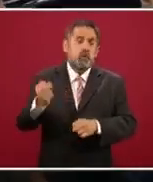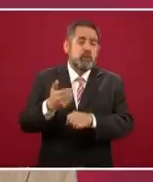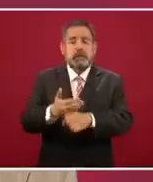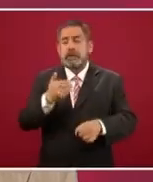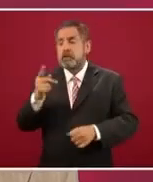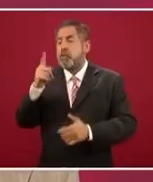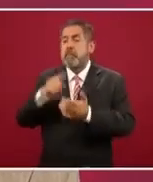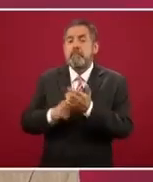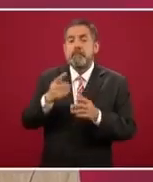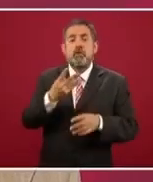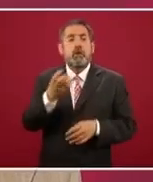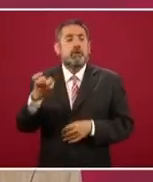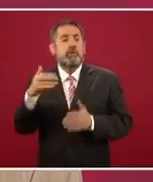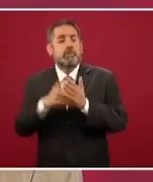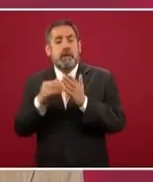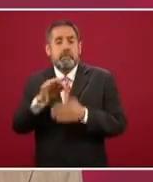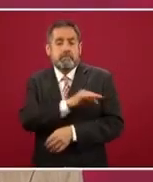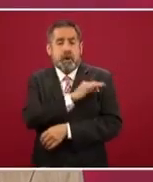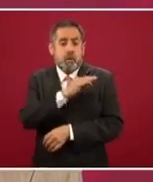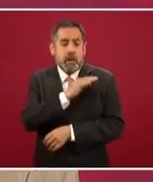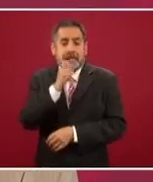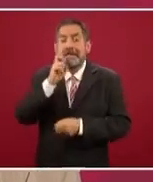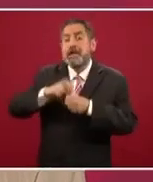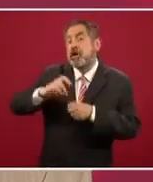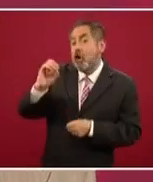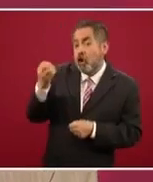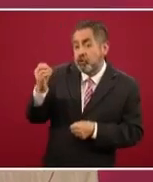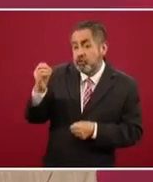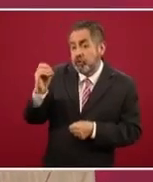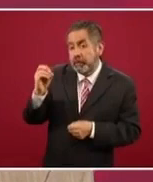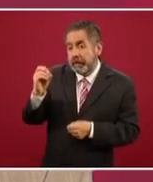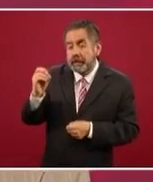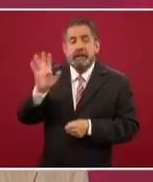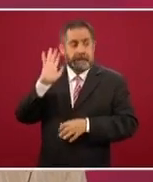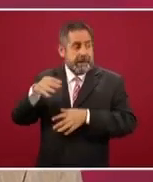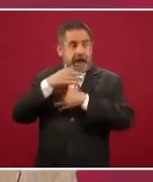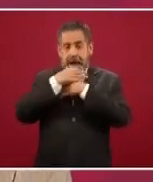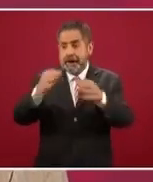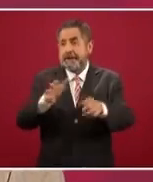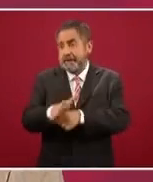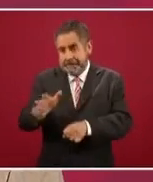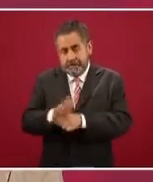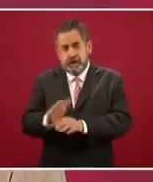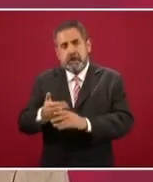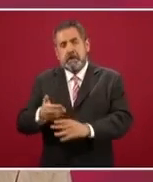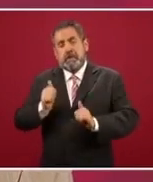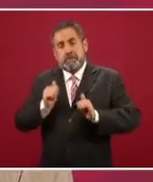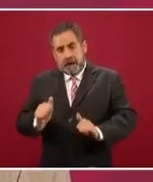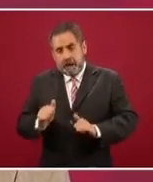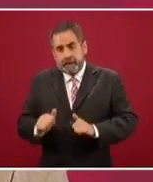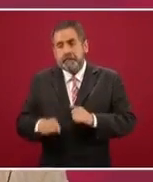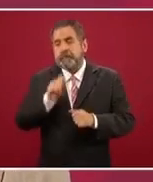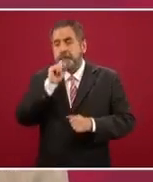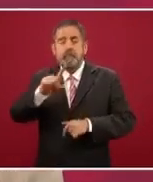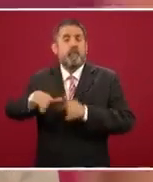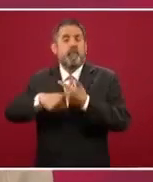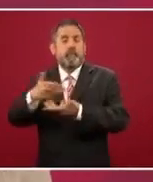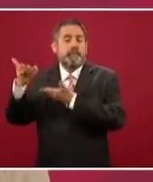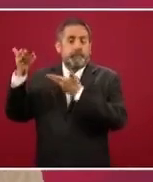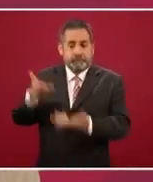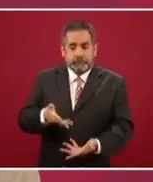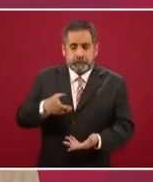de 1.400.000 vacunas en octubre, en su momento lo anunciamos, y posteriormente tuvimos un embarque de